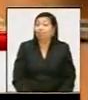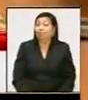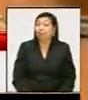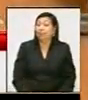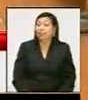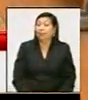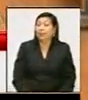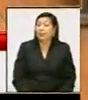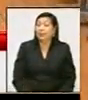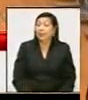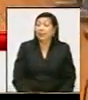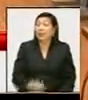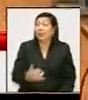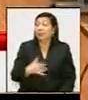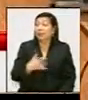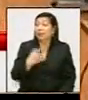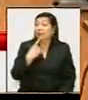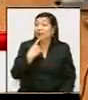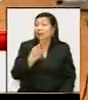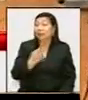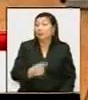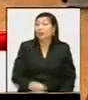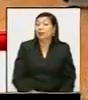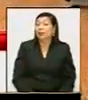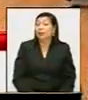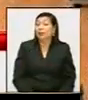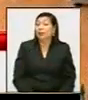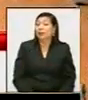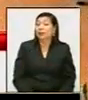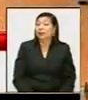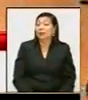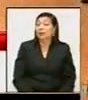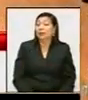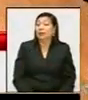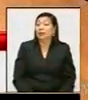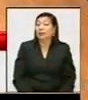acompaña. En ese sentido, sí, yo